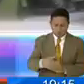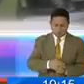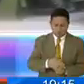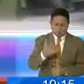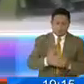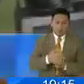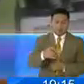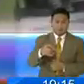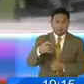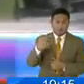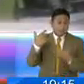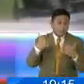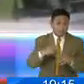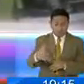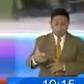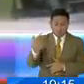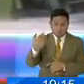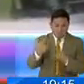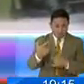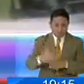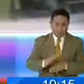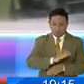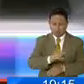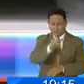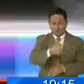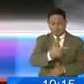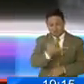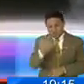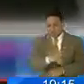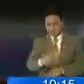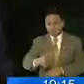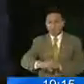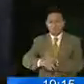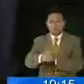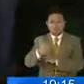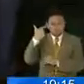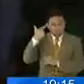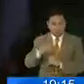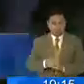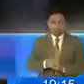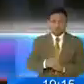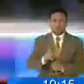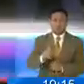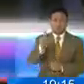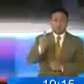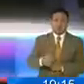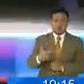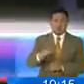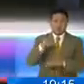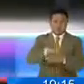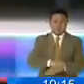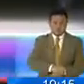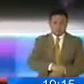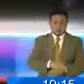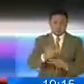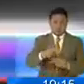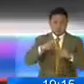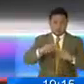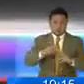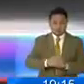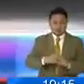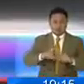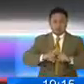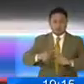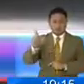estuvo involucrado en un asalto, asesinatos. Una persona fue detenida para investigaciones. Según los seguimientos de inteligencia,